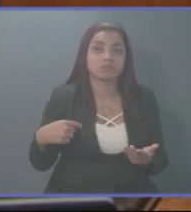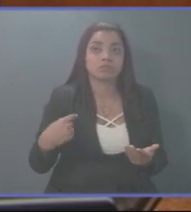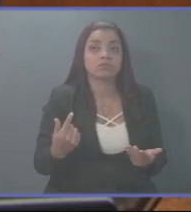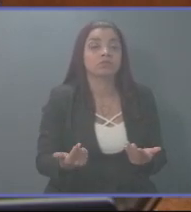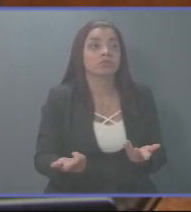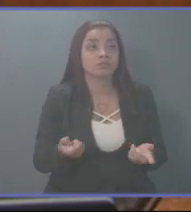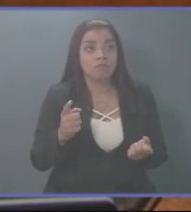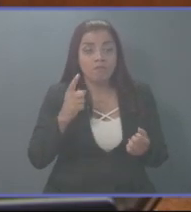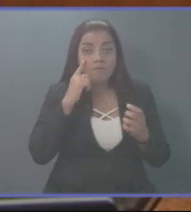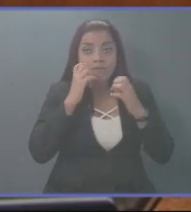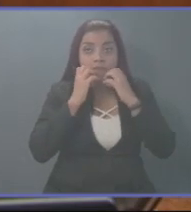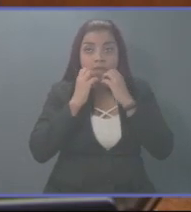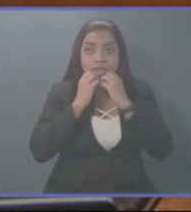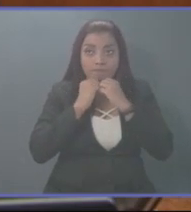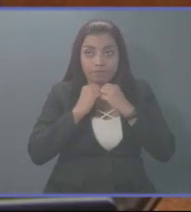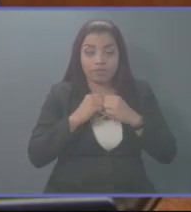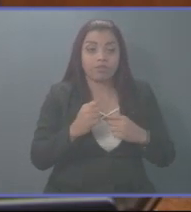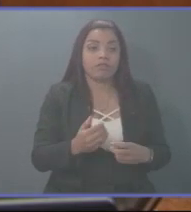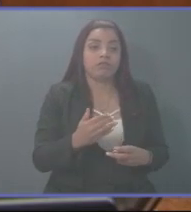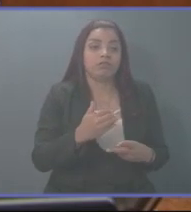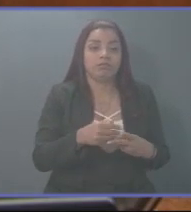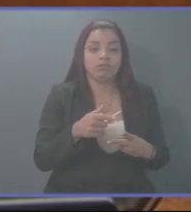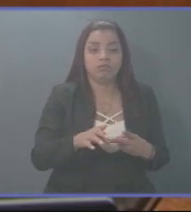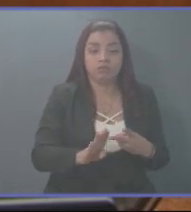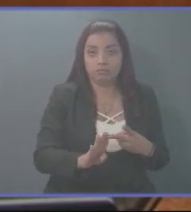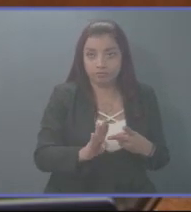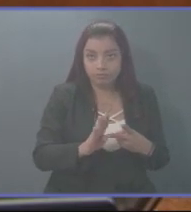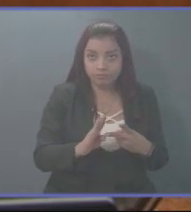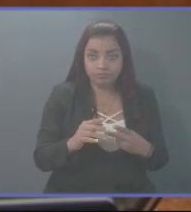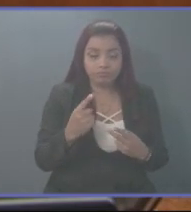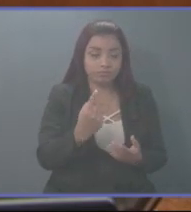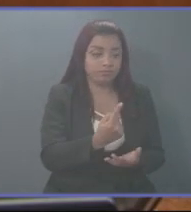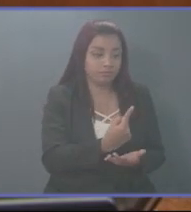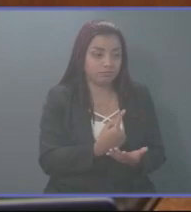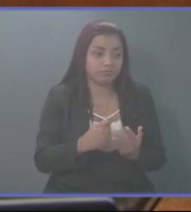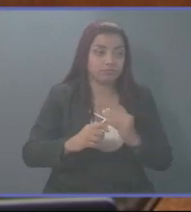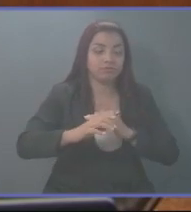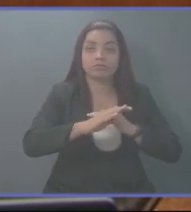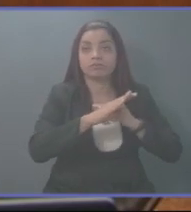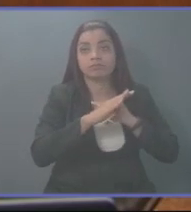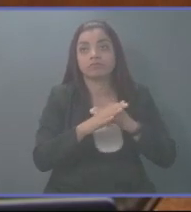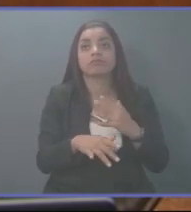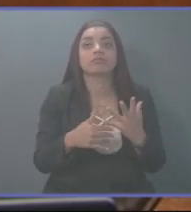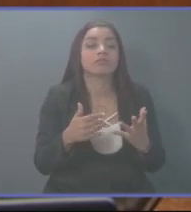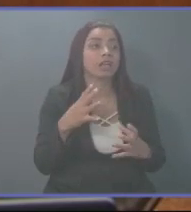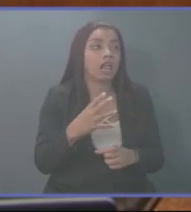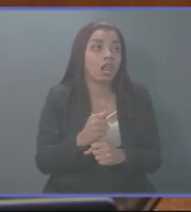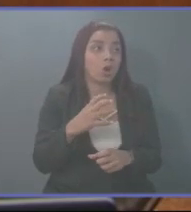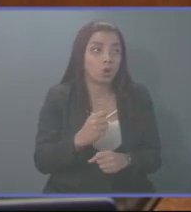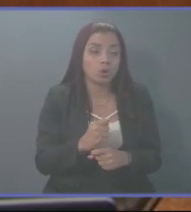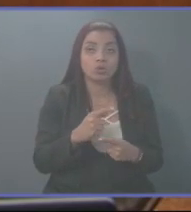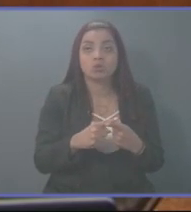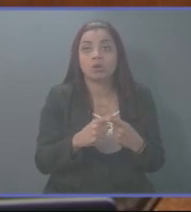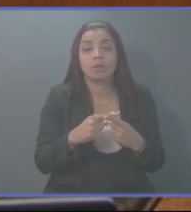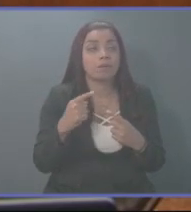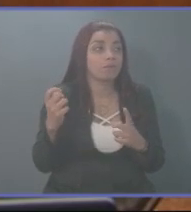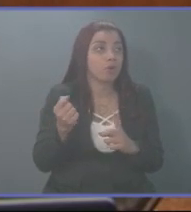en resguardo. B. Proteger a las personas contra el acoso,